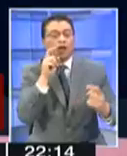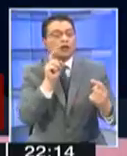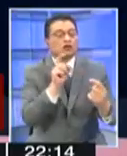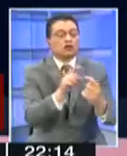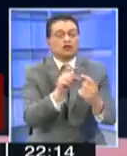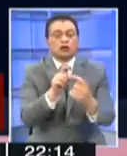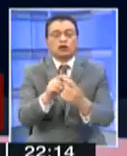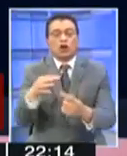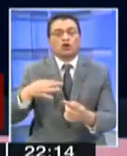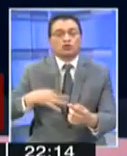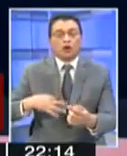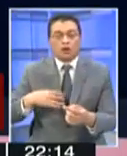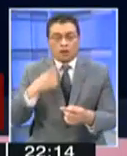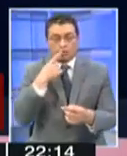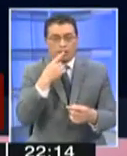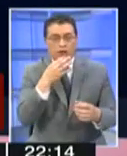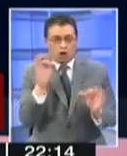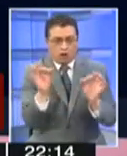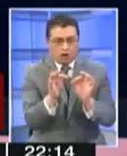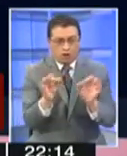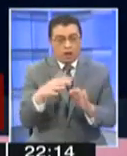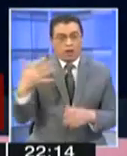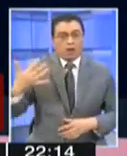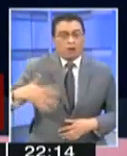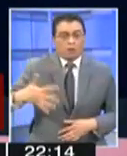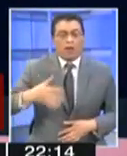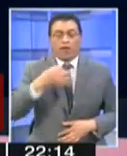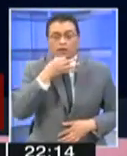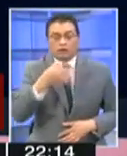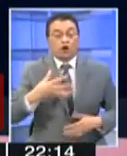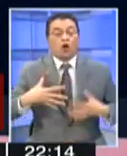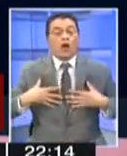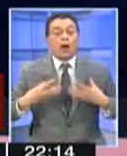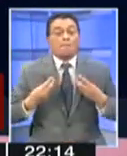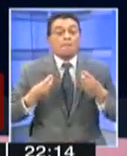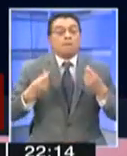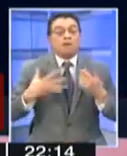ciudadanía, de alto impacto, y